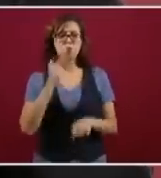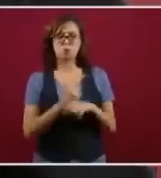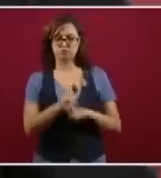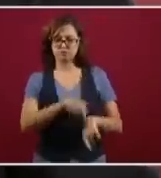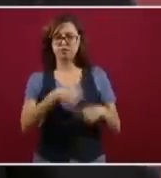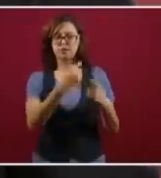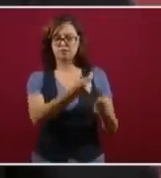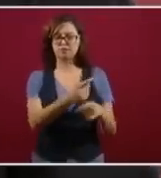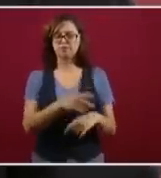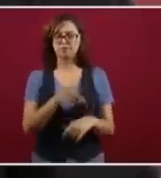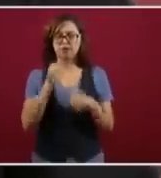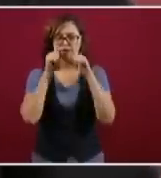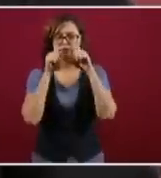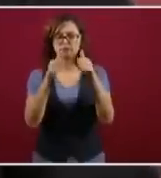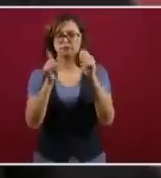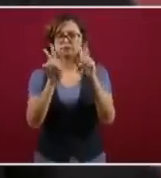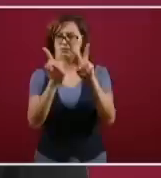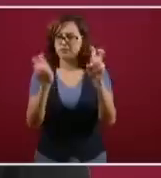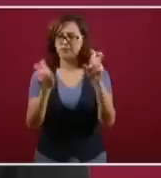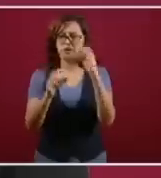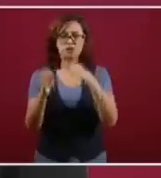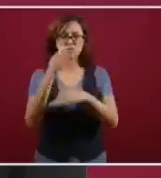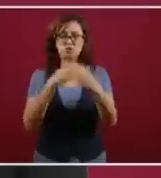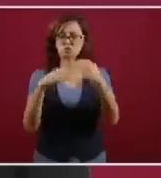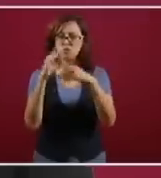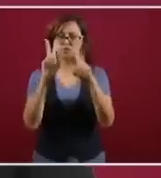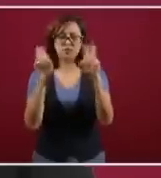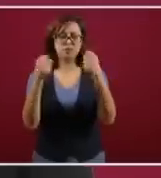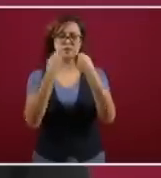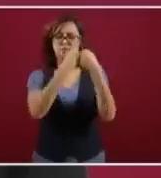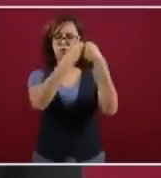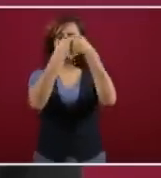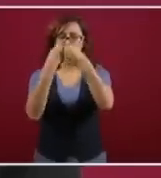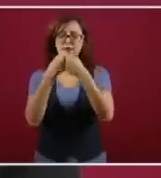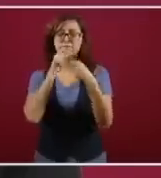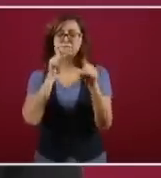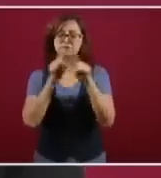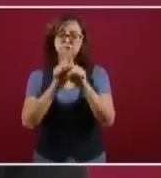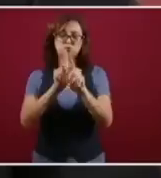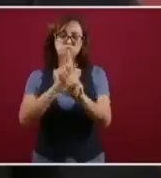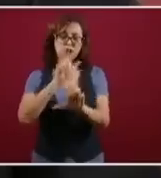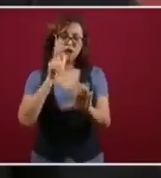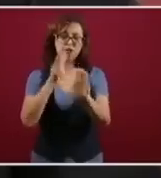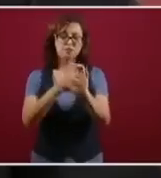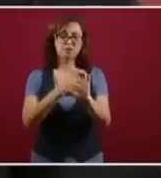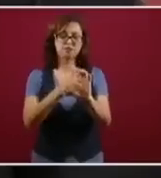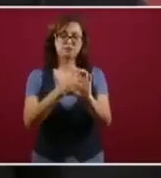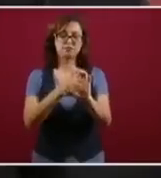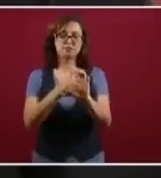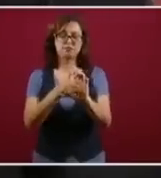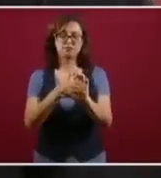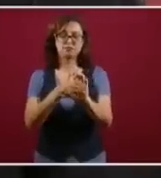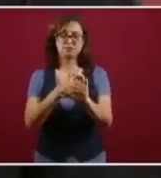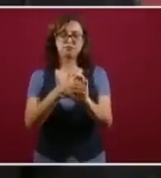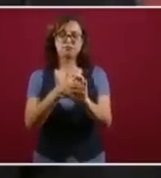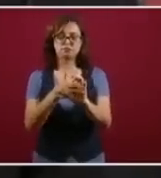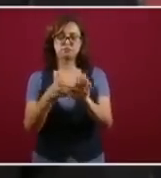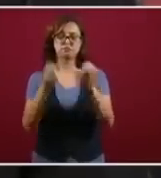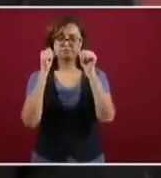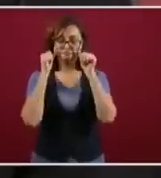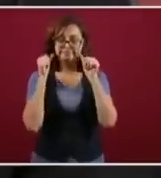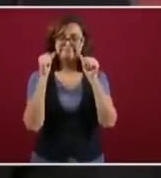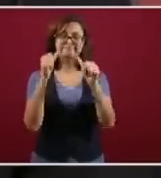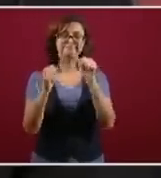corresponde atender en toda la frontera y tener albergues y darle buena